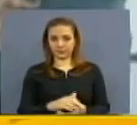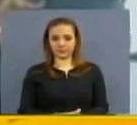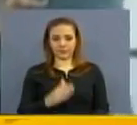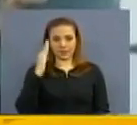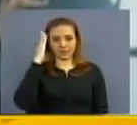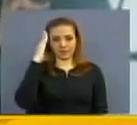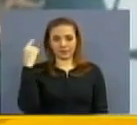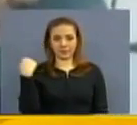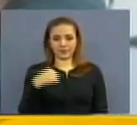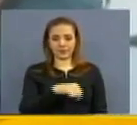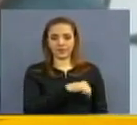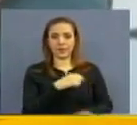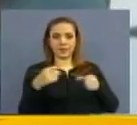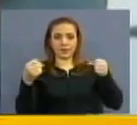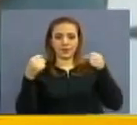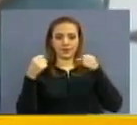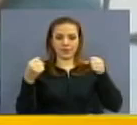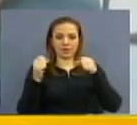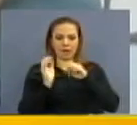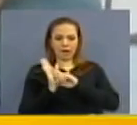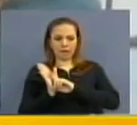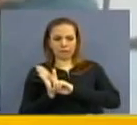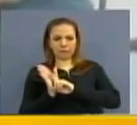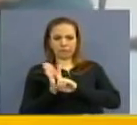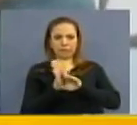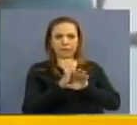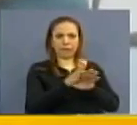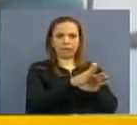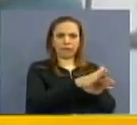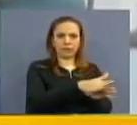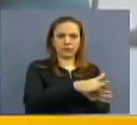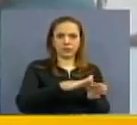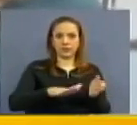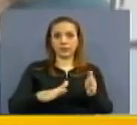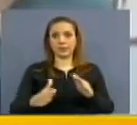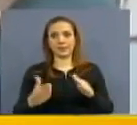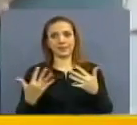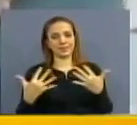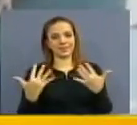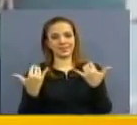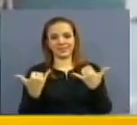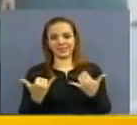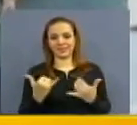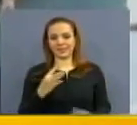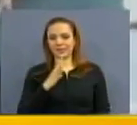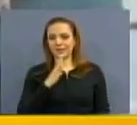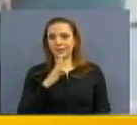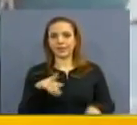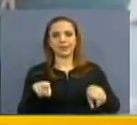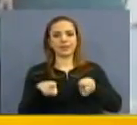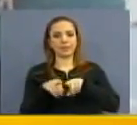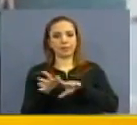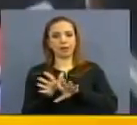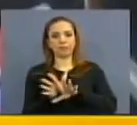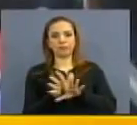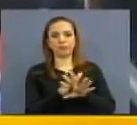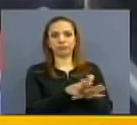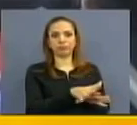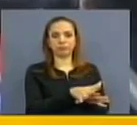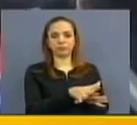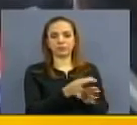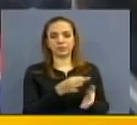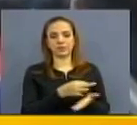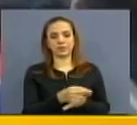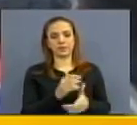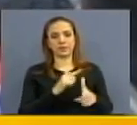es que cuando protestamos somos reprimidos, hay varios muertos ya, y ahora que estamos en el diálogo también hay represión contra el pueblo. Entonces